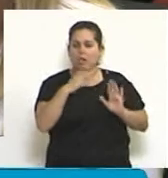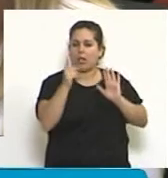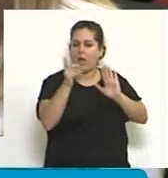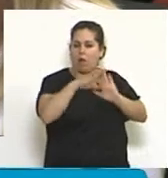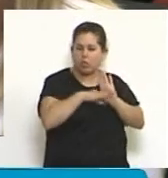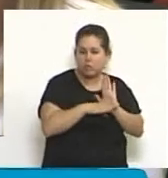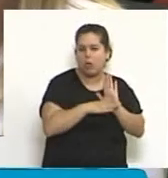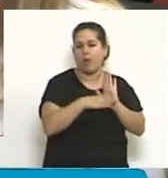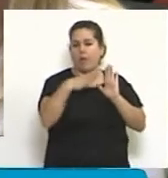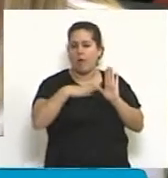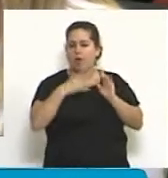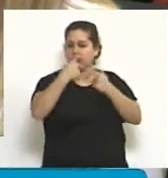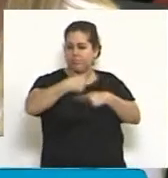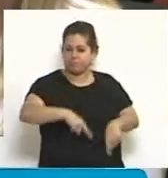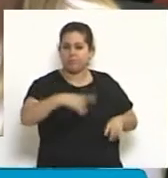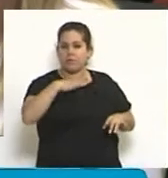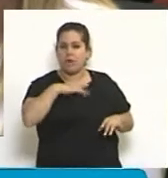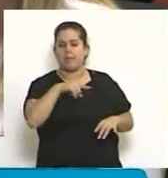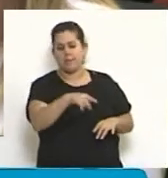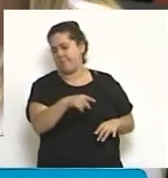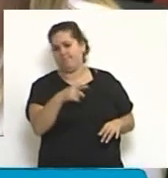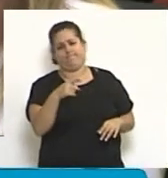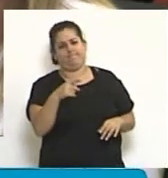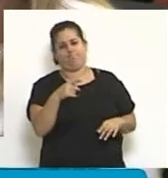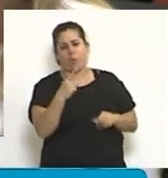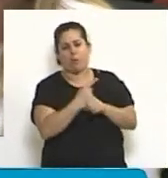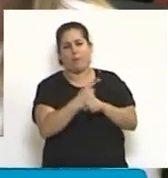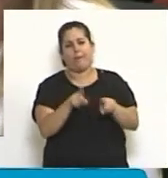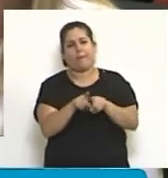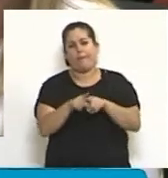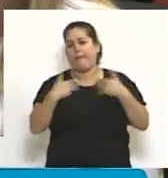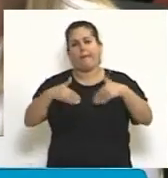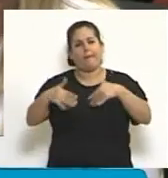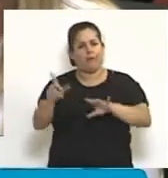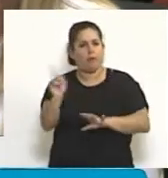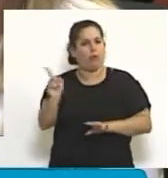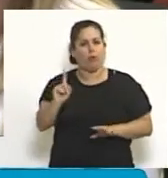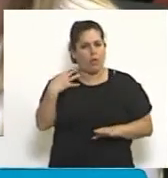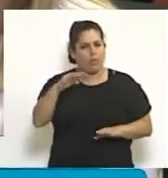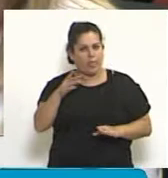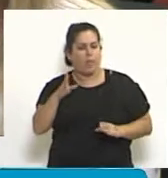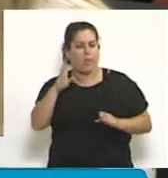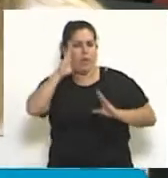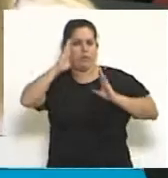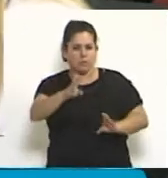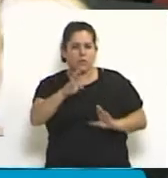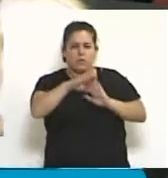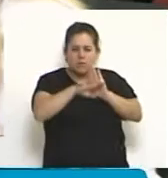grado la idoneidad y contracción al trabajo no puede pasarse por alto en las cámaras.